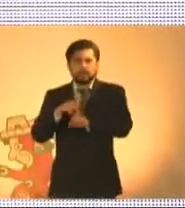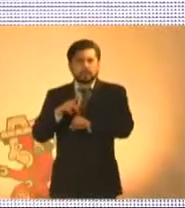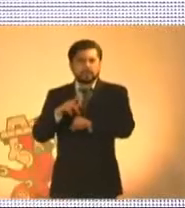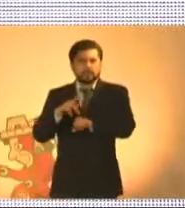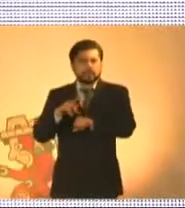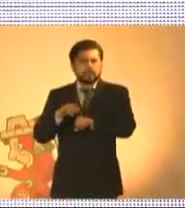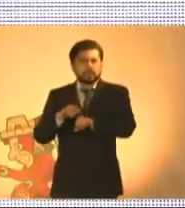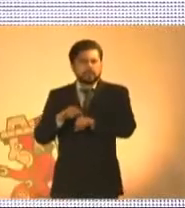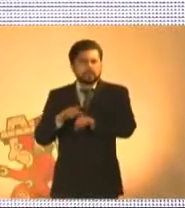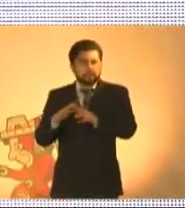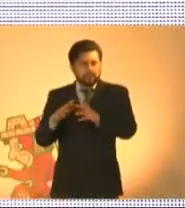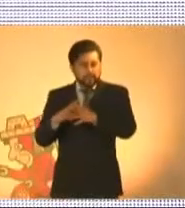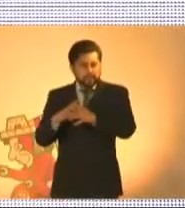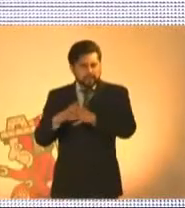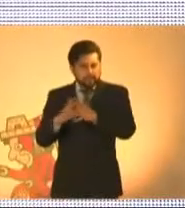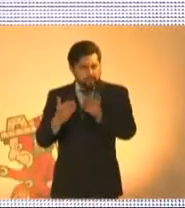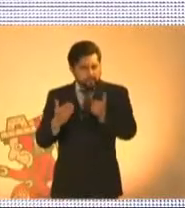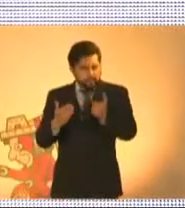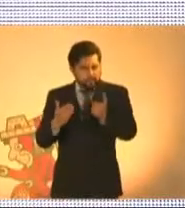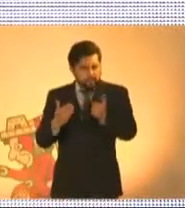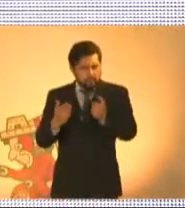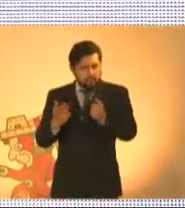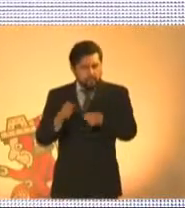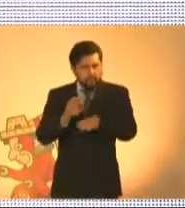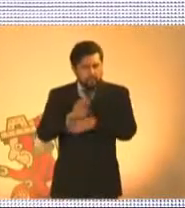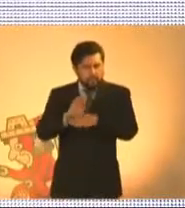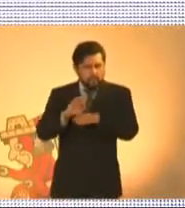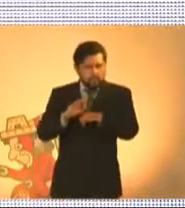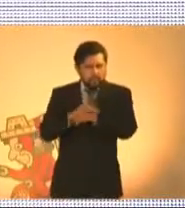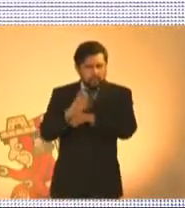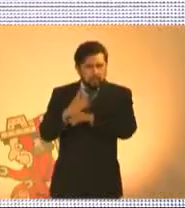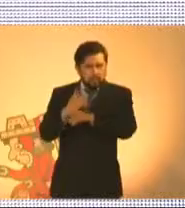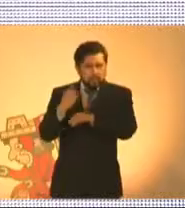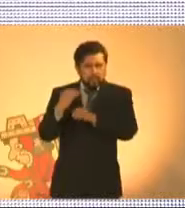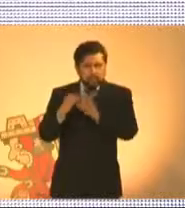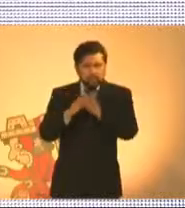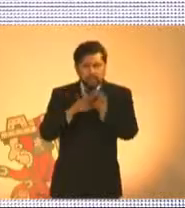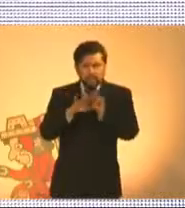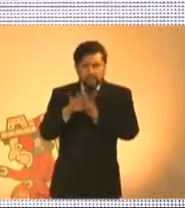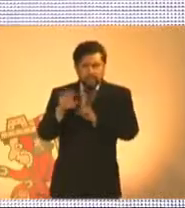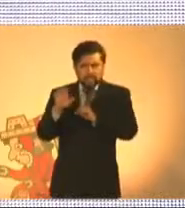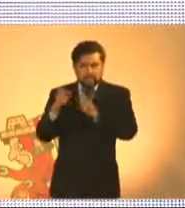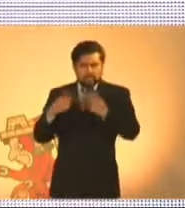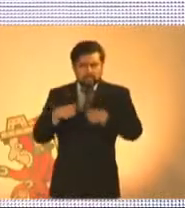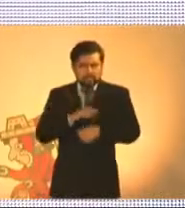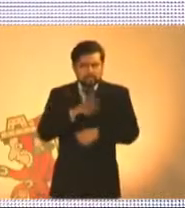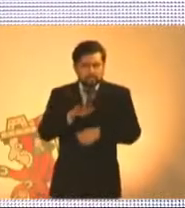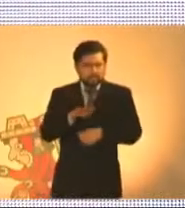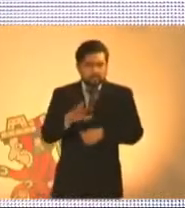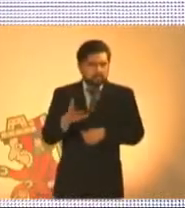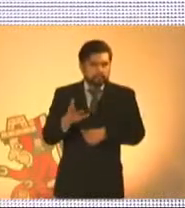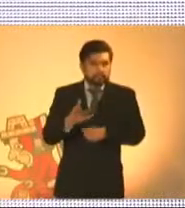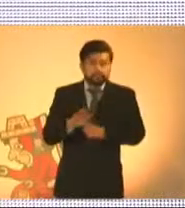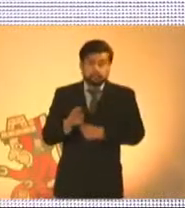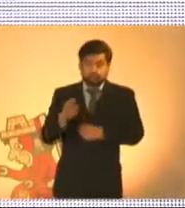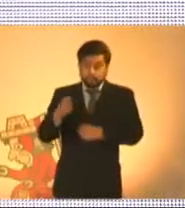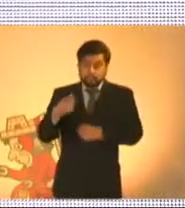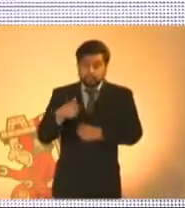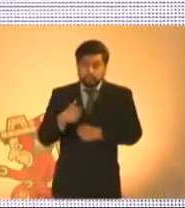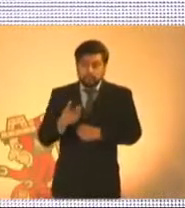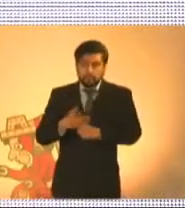1.500 muertos como es posible esto no lo que hubo batalla y la masonería tuvo el papel que tuvo y yo lo